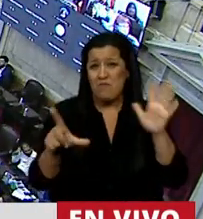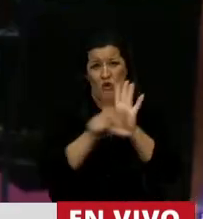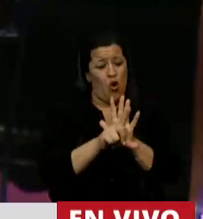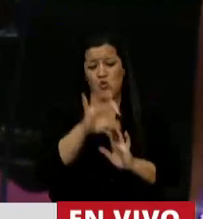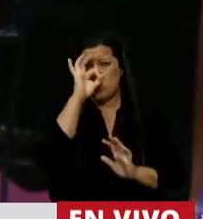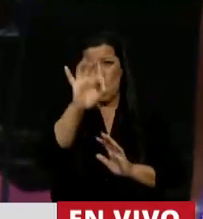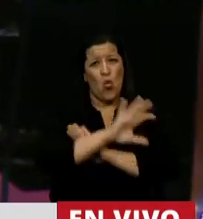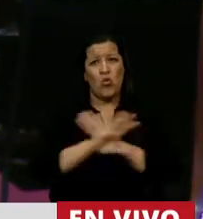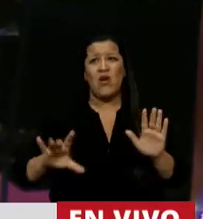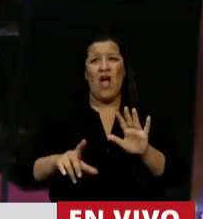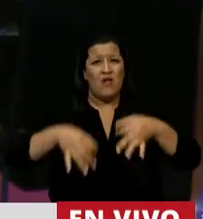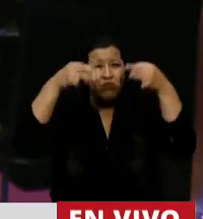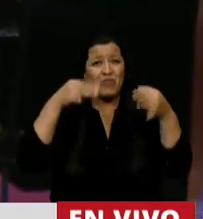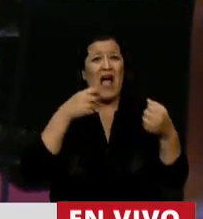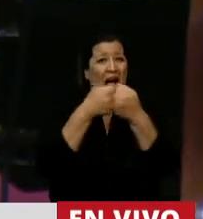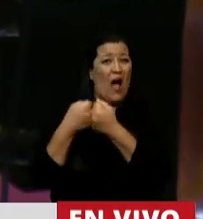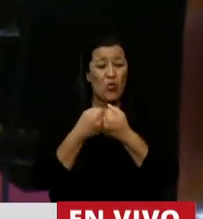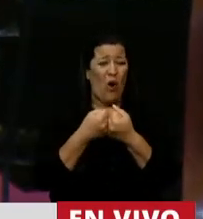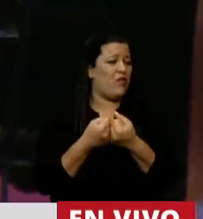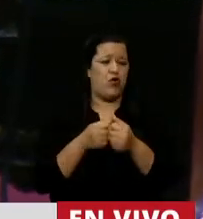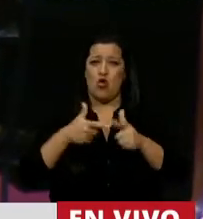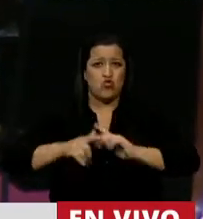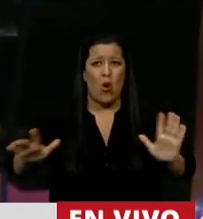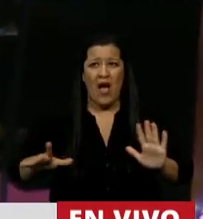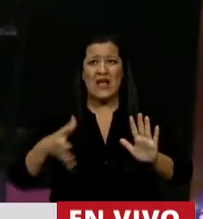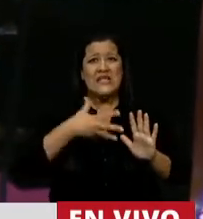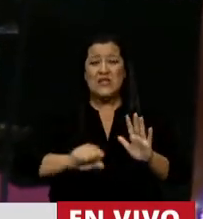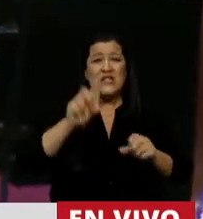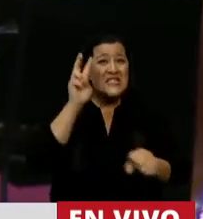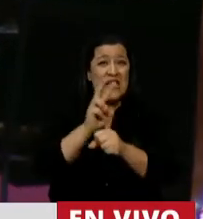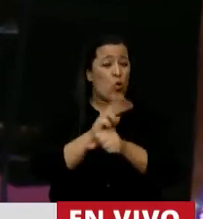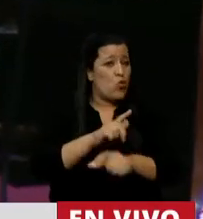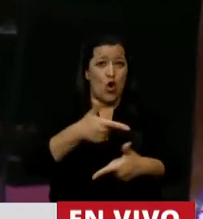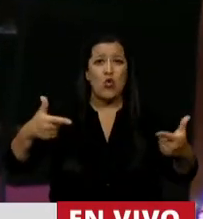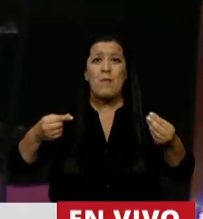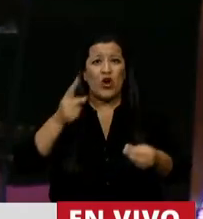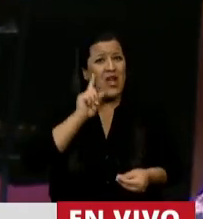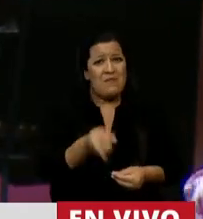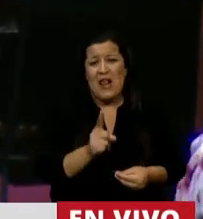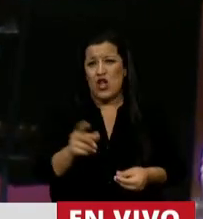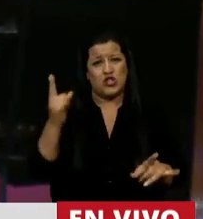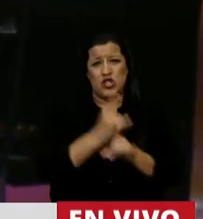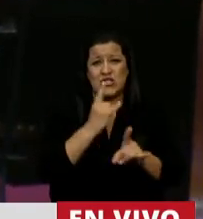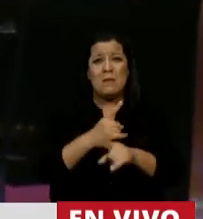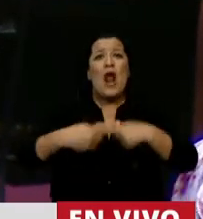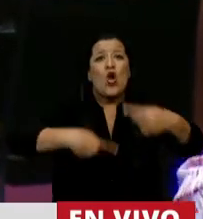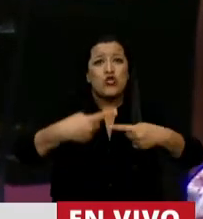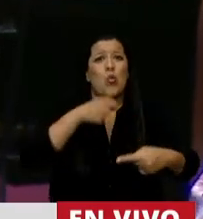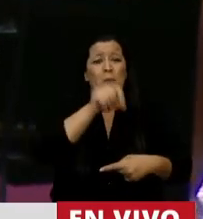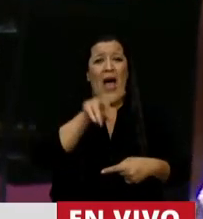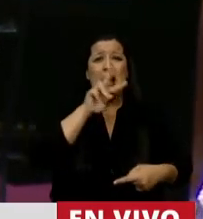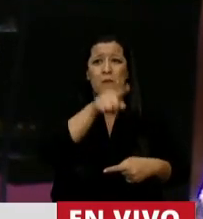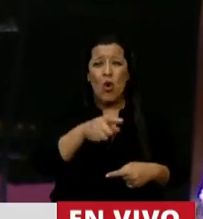será legítima de acuerdo a nuestro derecho. No hay aborto seguro porque el riesgo estará siempre y las consecuencias para la